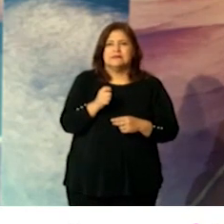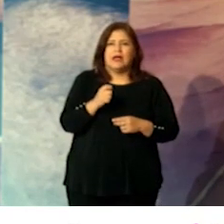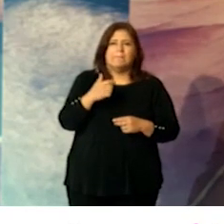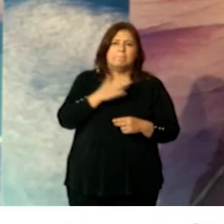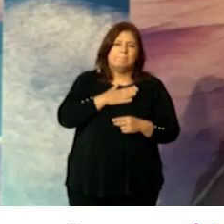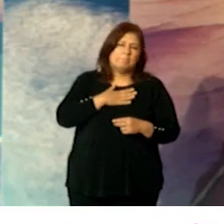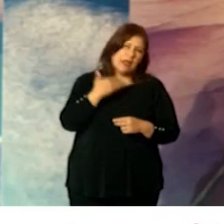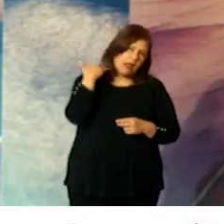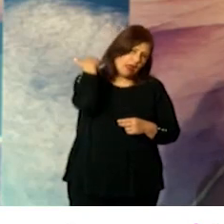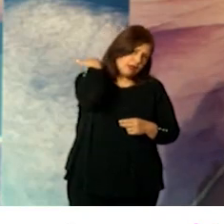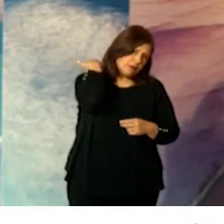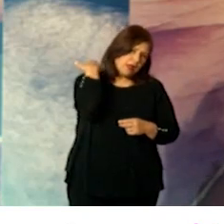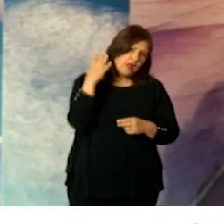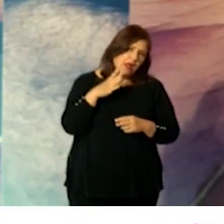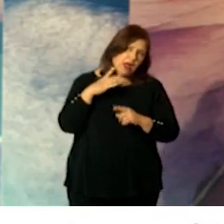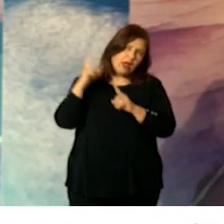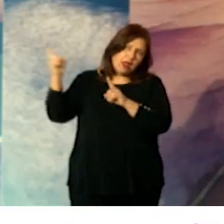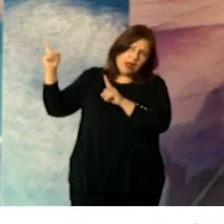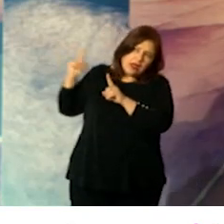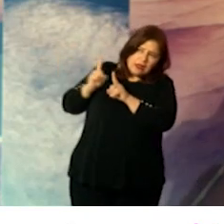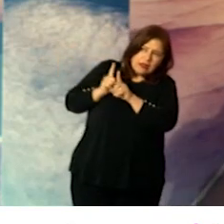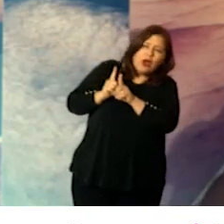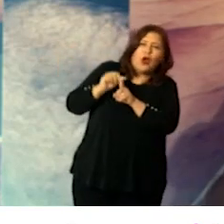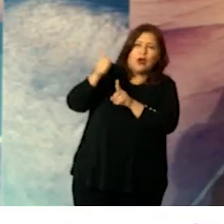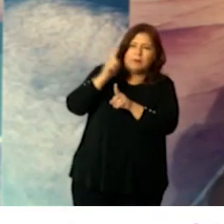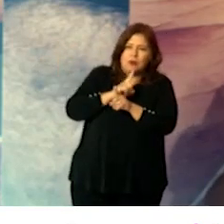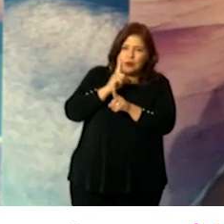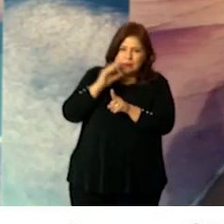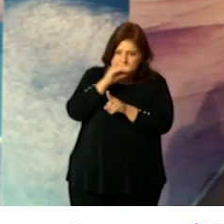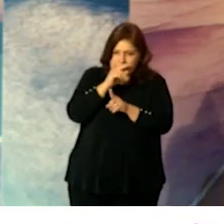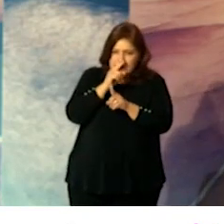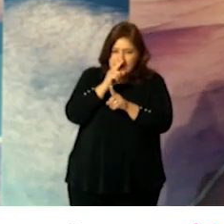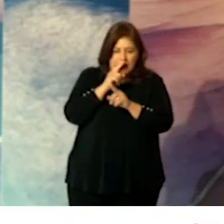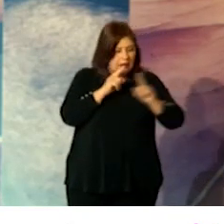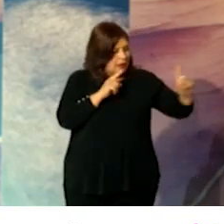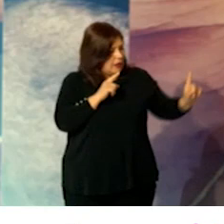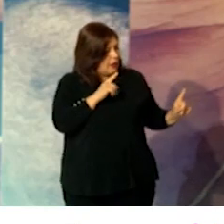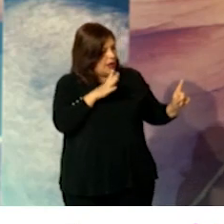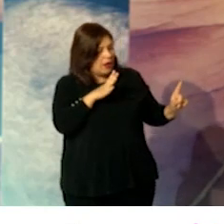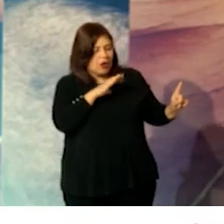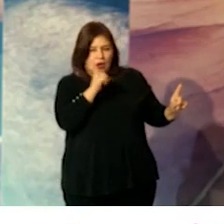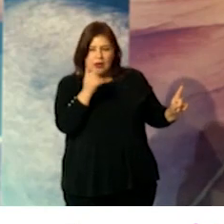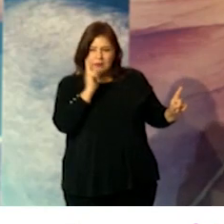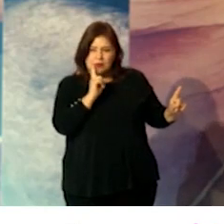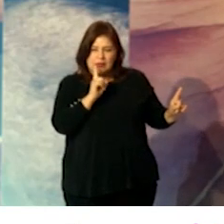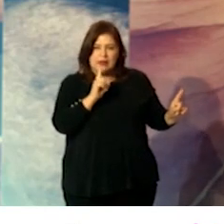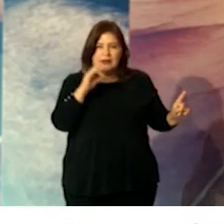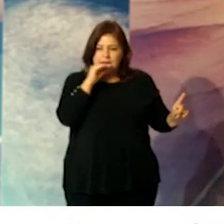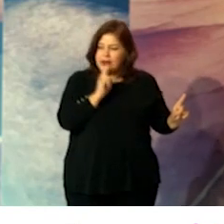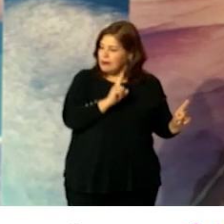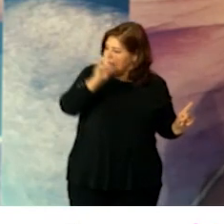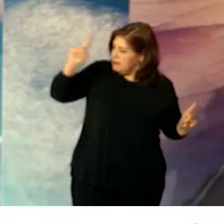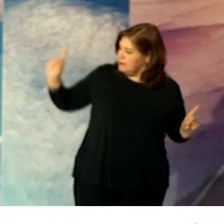espalda hay otra mujer negra, a mi lado hay otra mujer negra, a mi otro